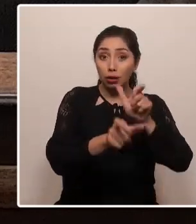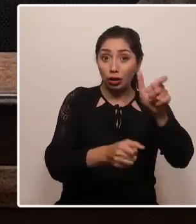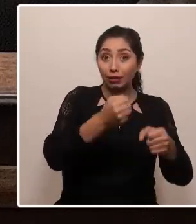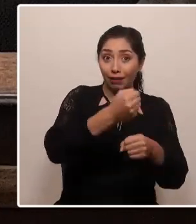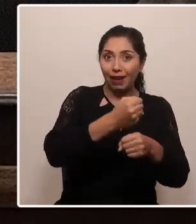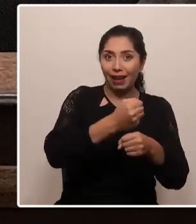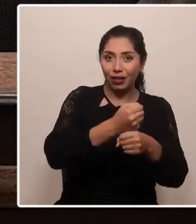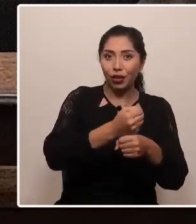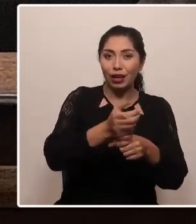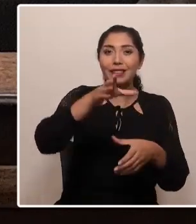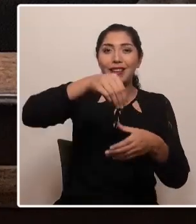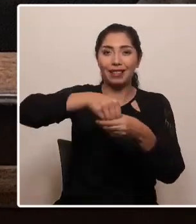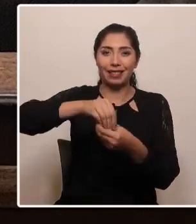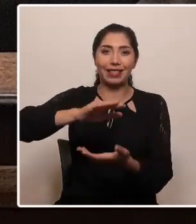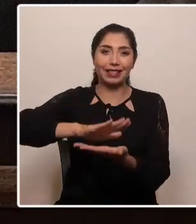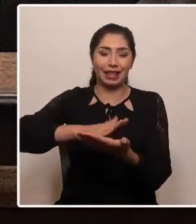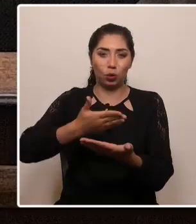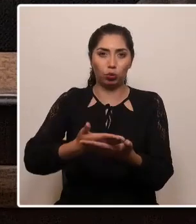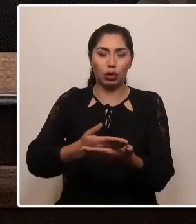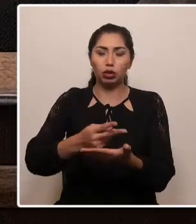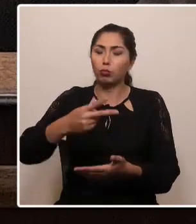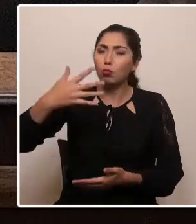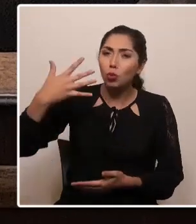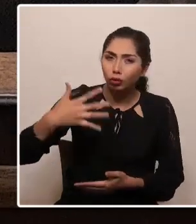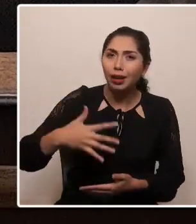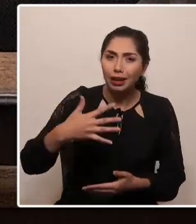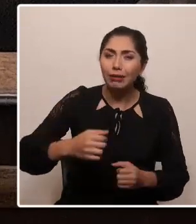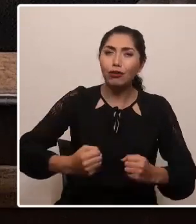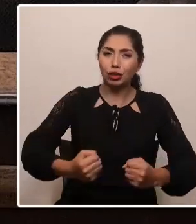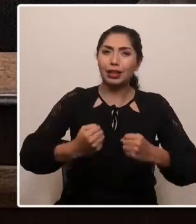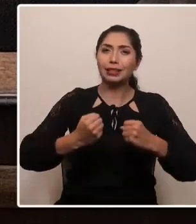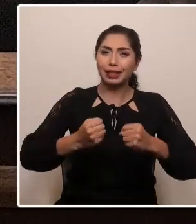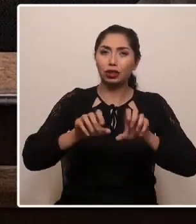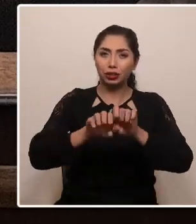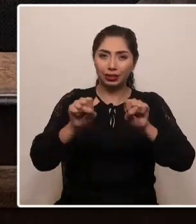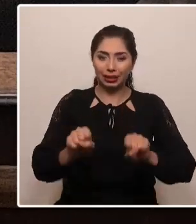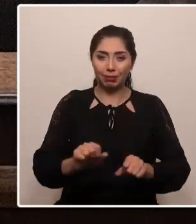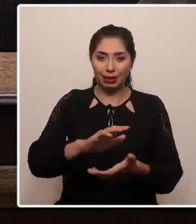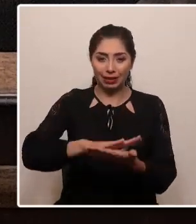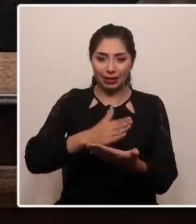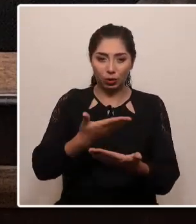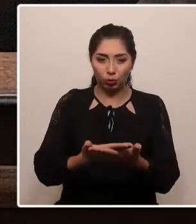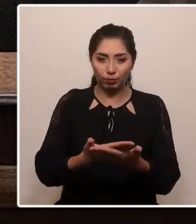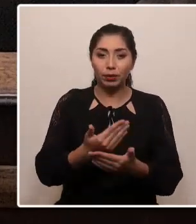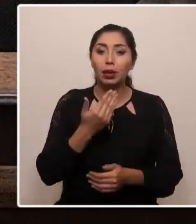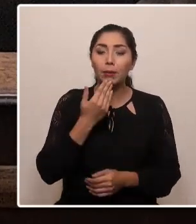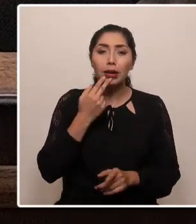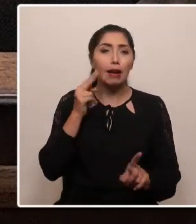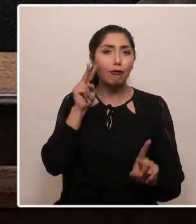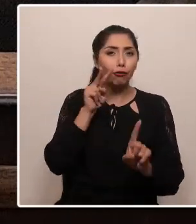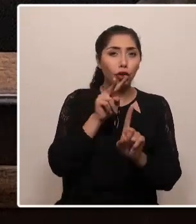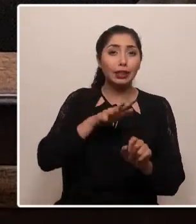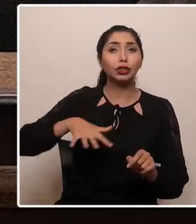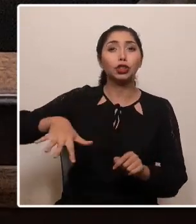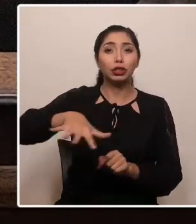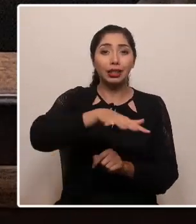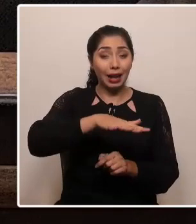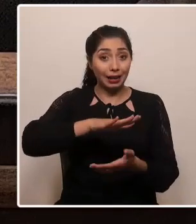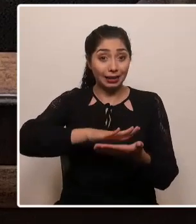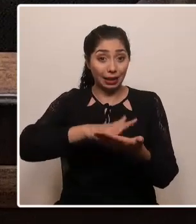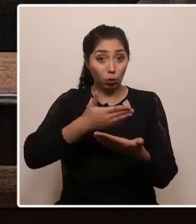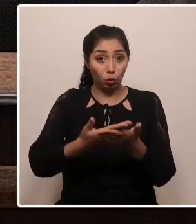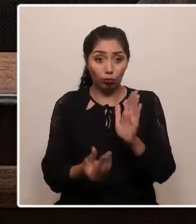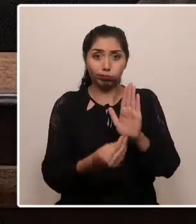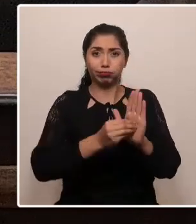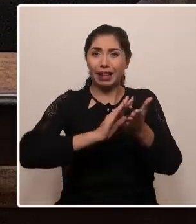vital para el fortalecimiento del sistema de atención de salud. Considerar el enfoque determinante sociales de la salud y la consideración de salud en todas las políticas